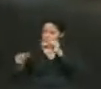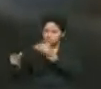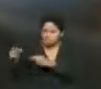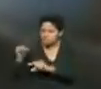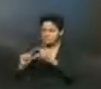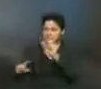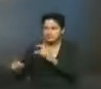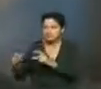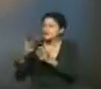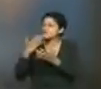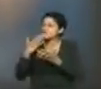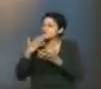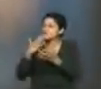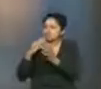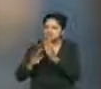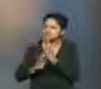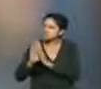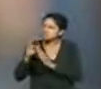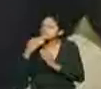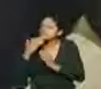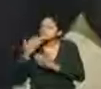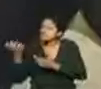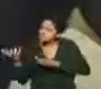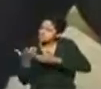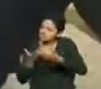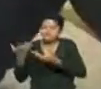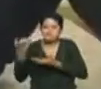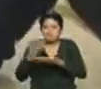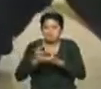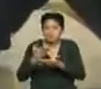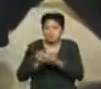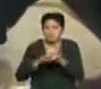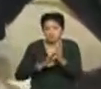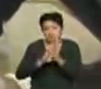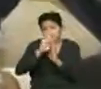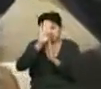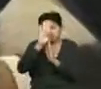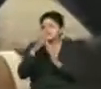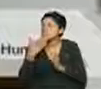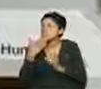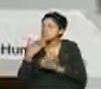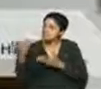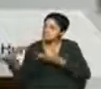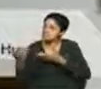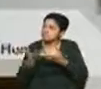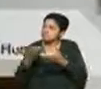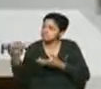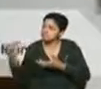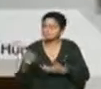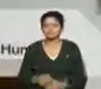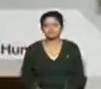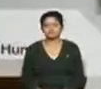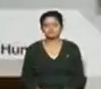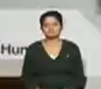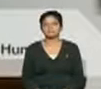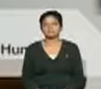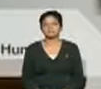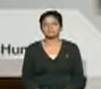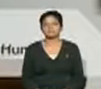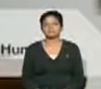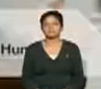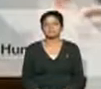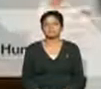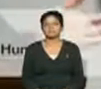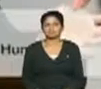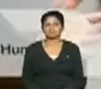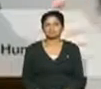un componente vital para la diversificación de la economía ecuatoriana. La incorporación de esa mesa tiene